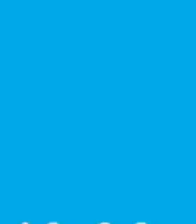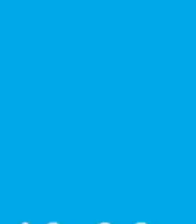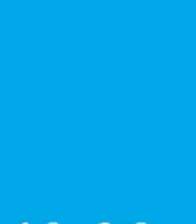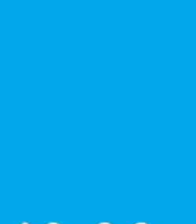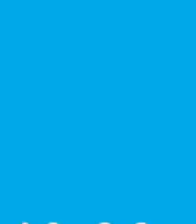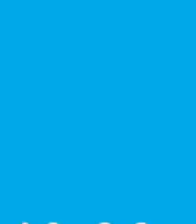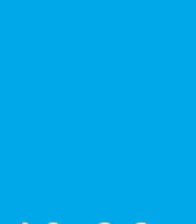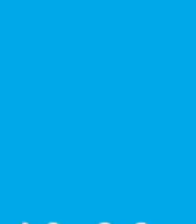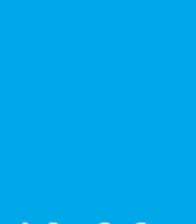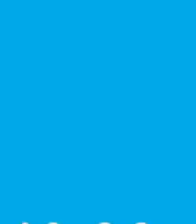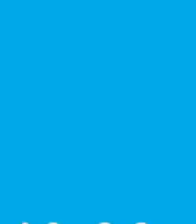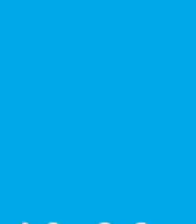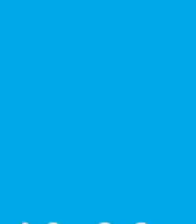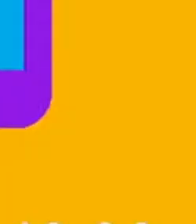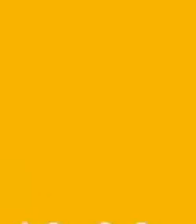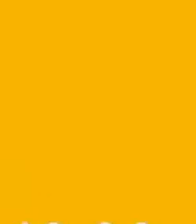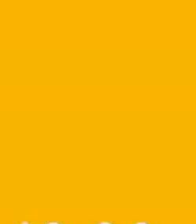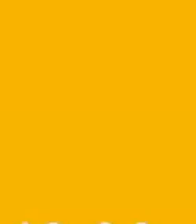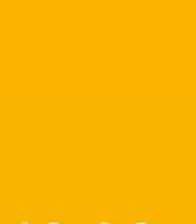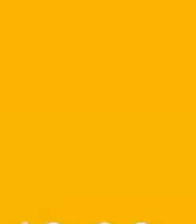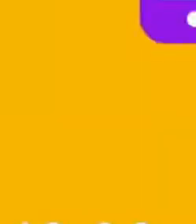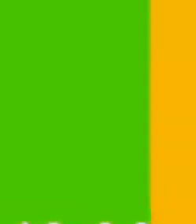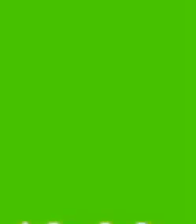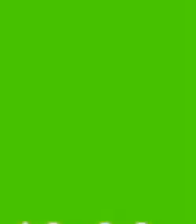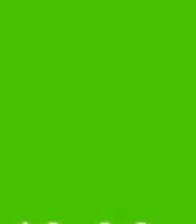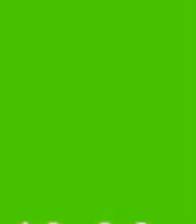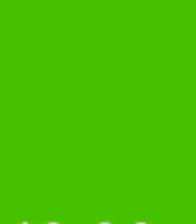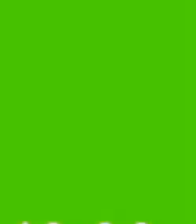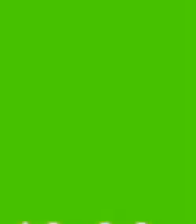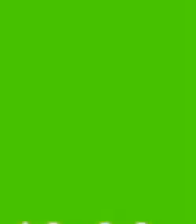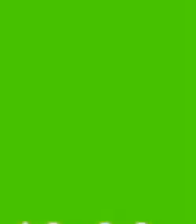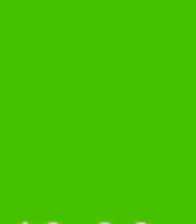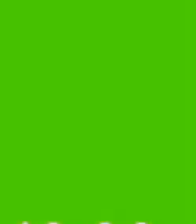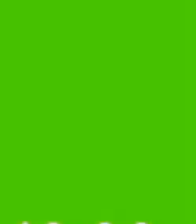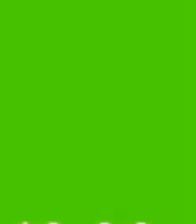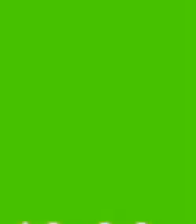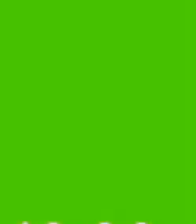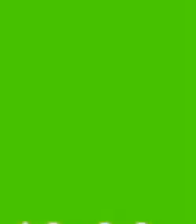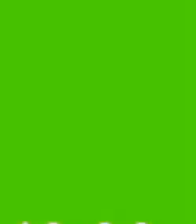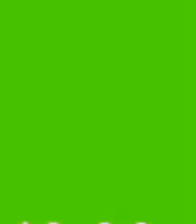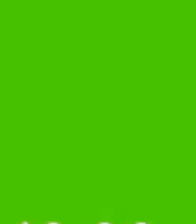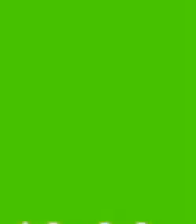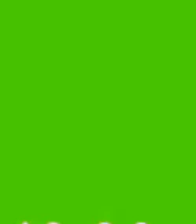hacia el frente. Súbanle a la radio y aprendan viendo tele. Canal 28.